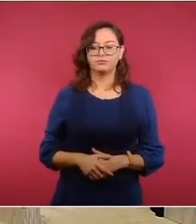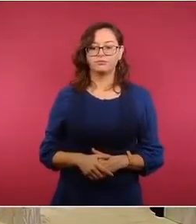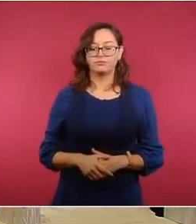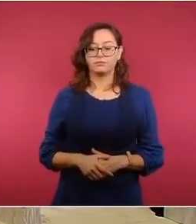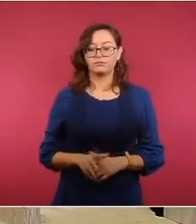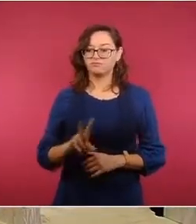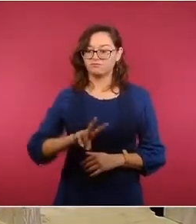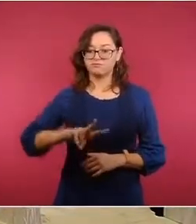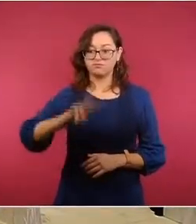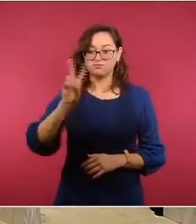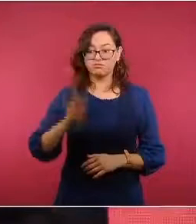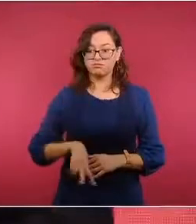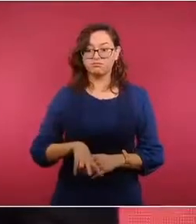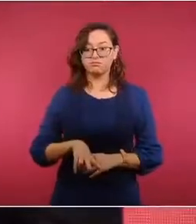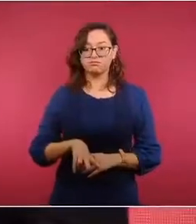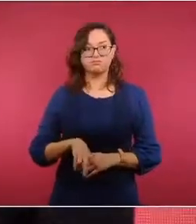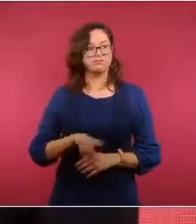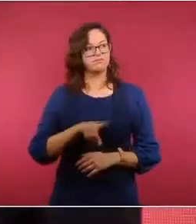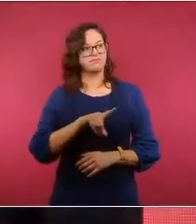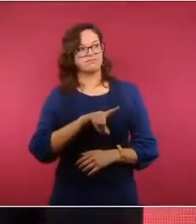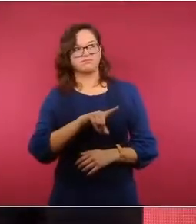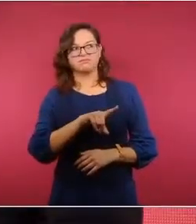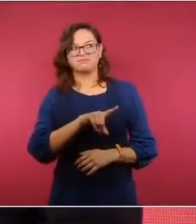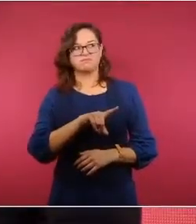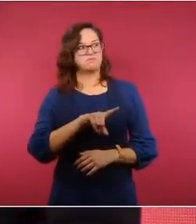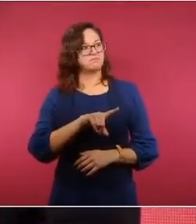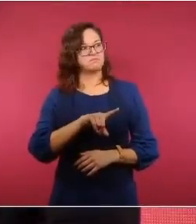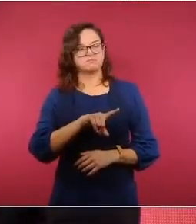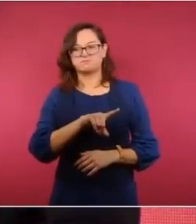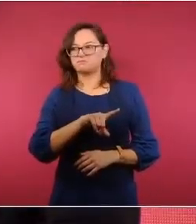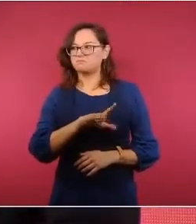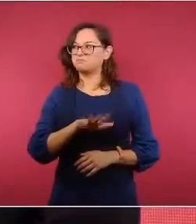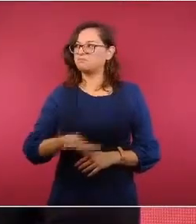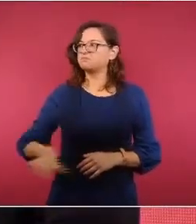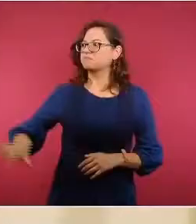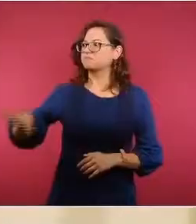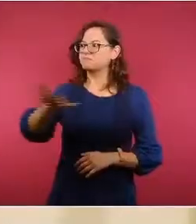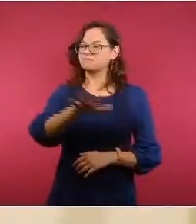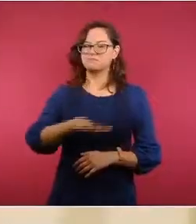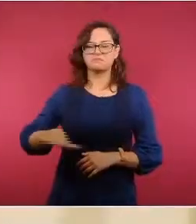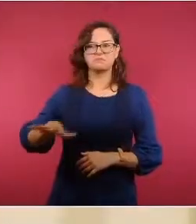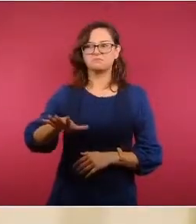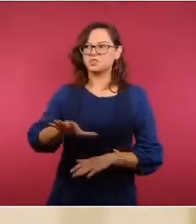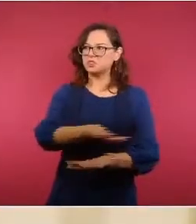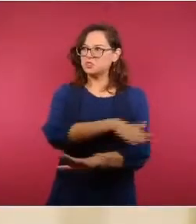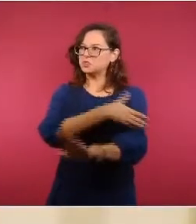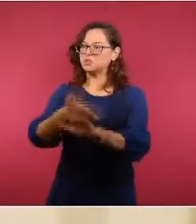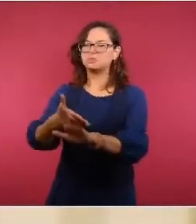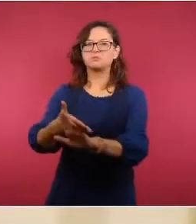es un insulto al pueblo de México,